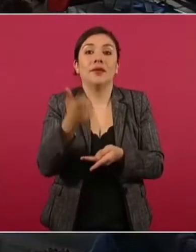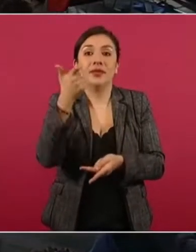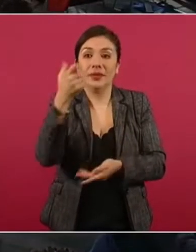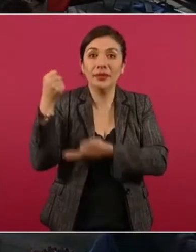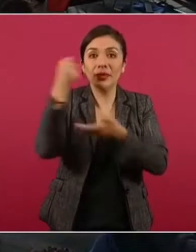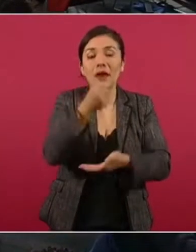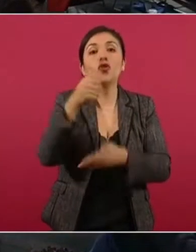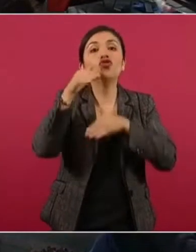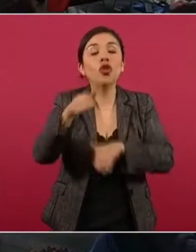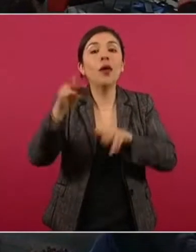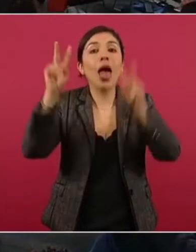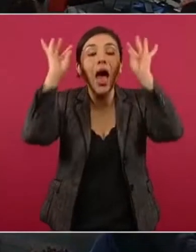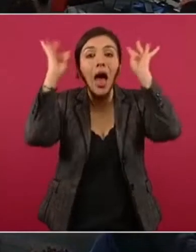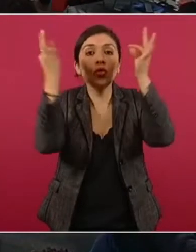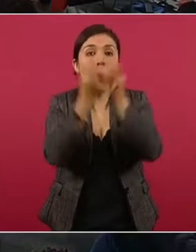de aduanas.